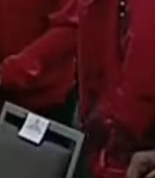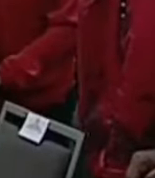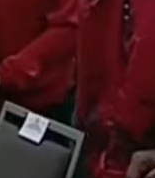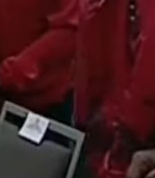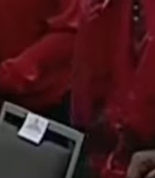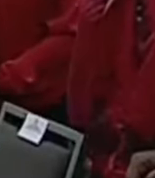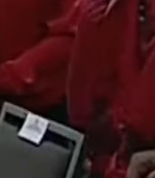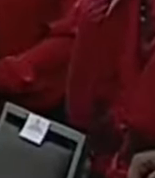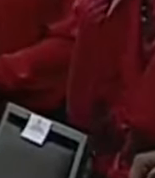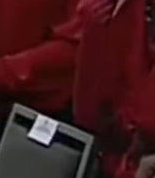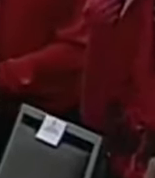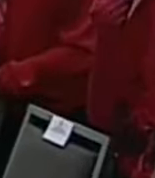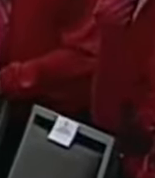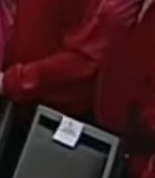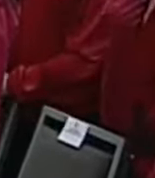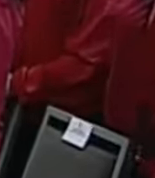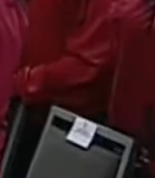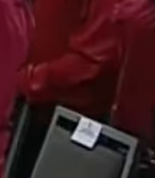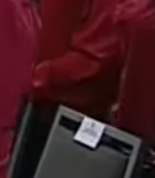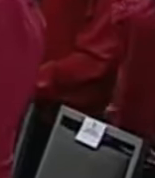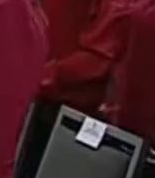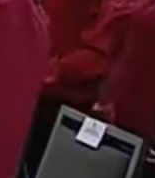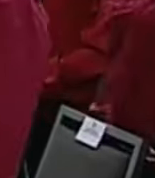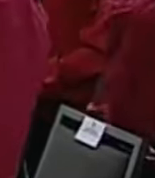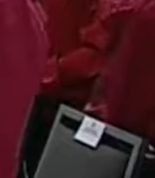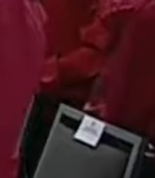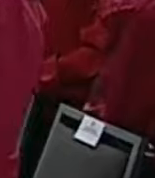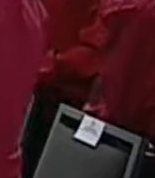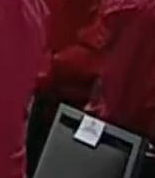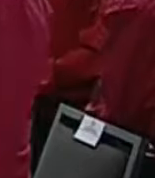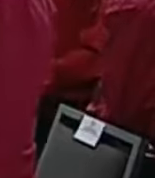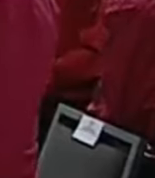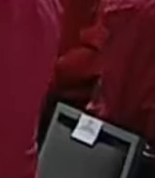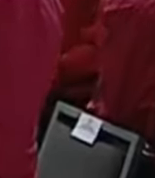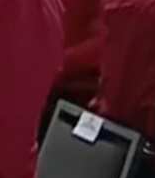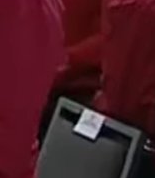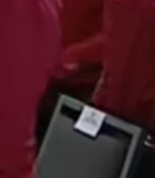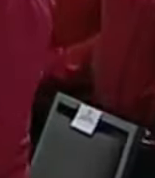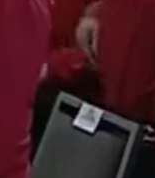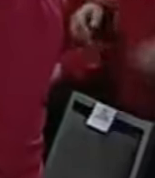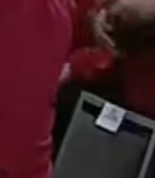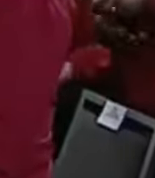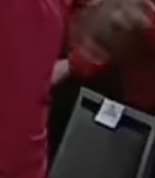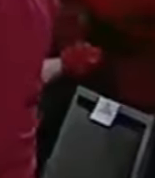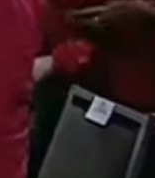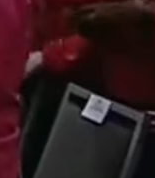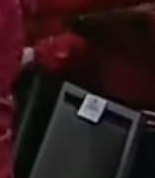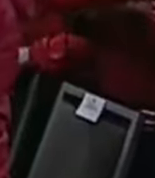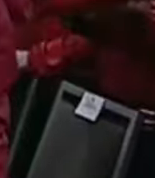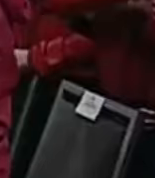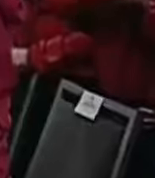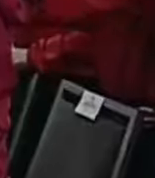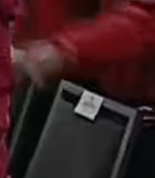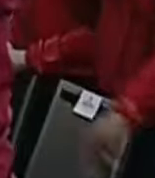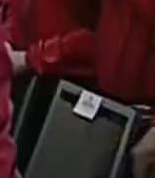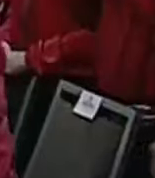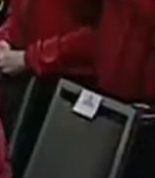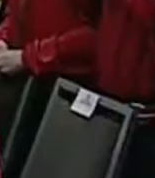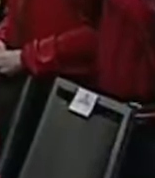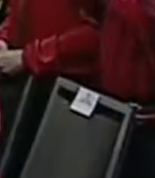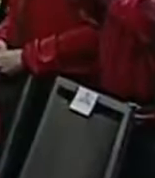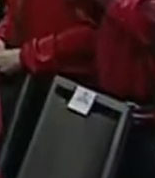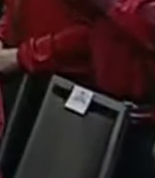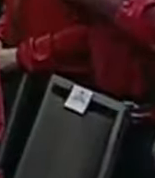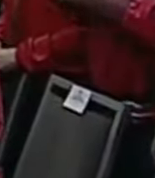esa línea desglosó que la primera generación está conformada por los precursores, la generación heroica, leales y valientes